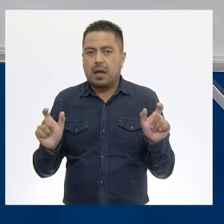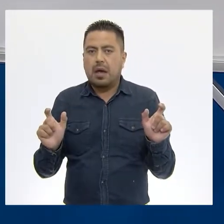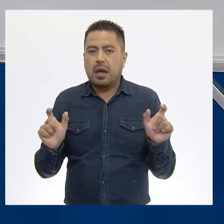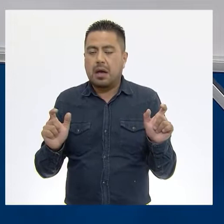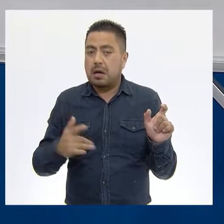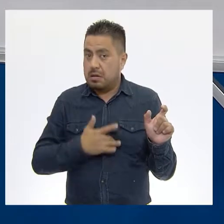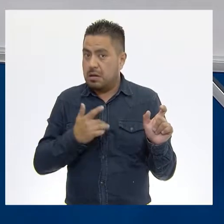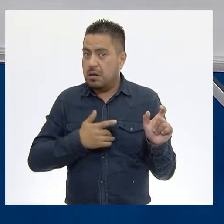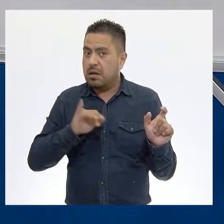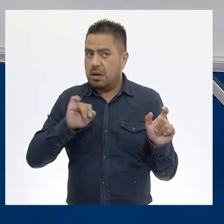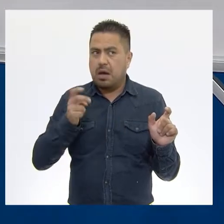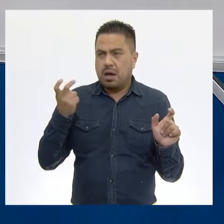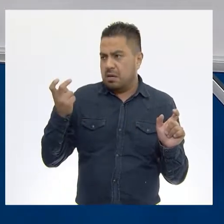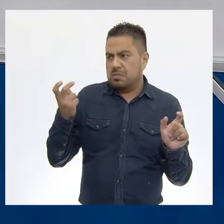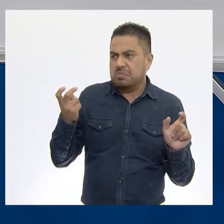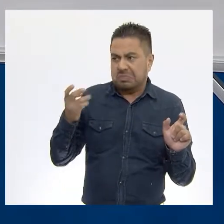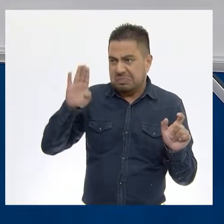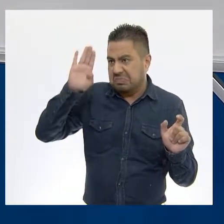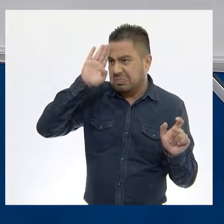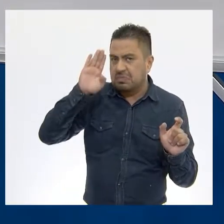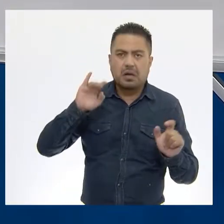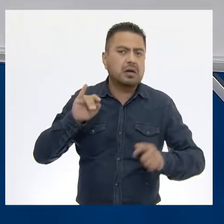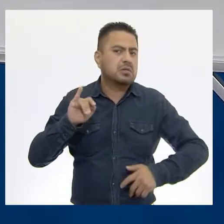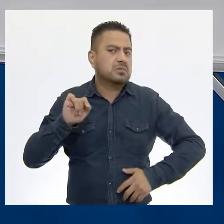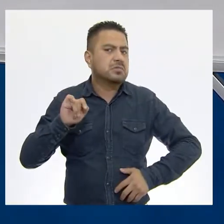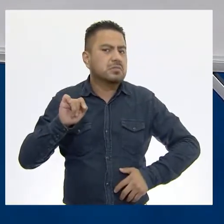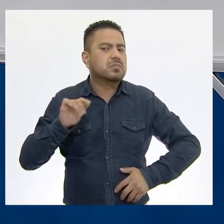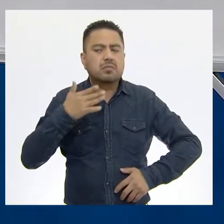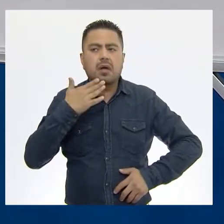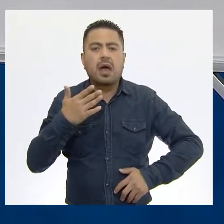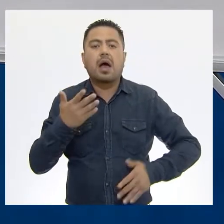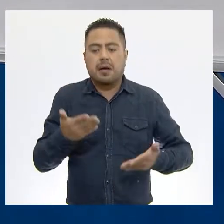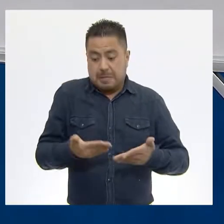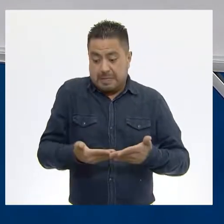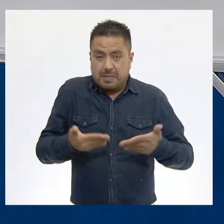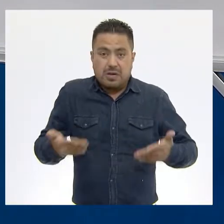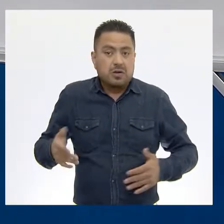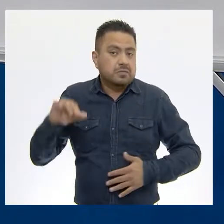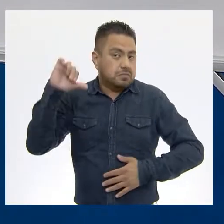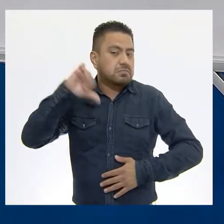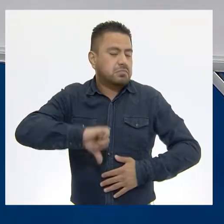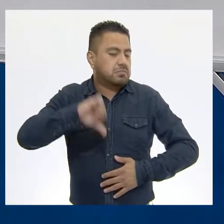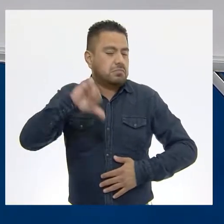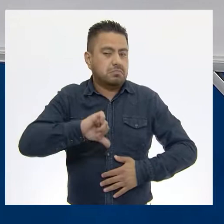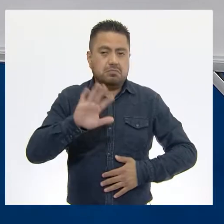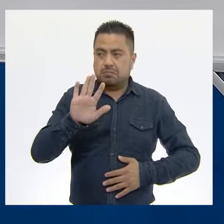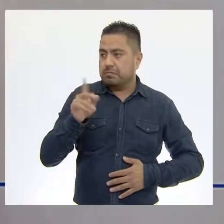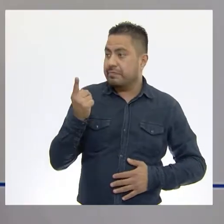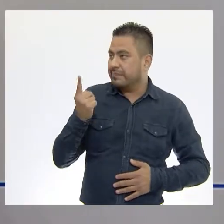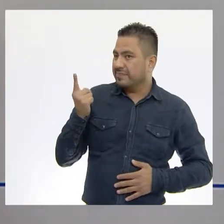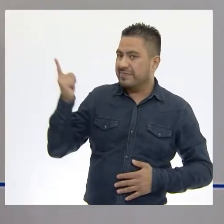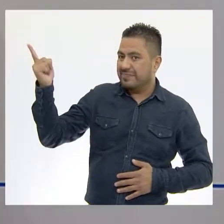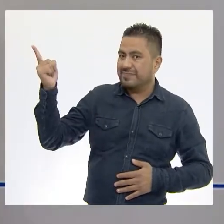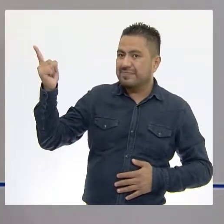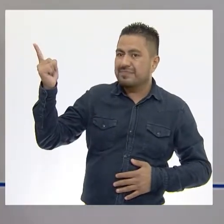¿Te parece bien que ahí ya quedó? Sí. Muy bien. Entonces, este